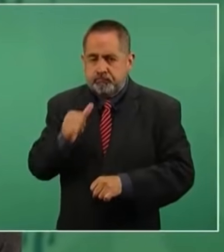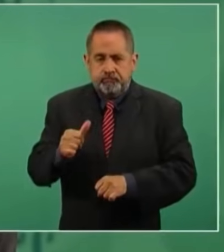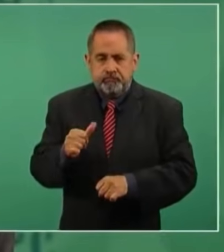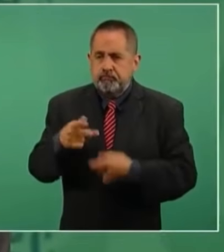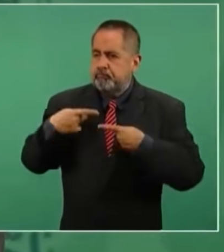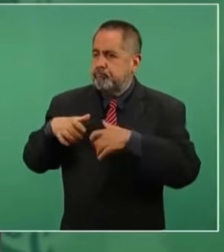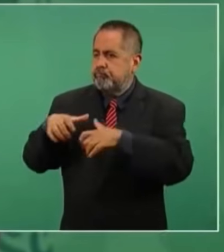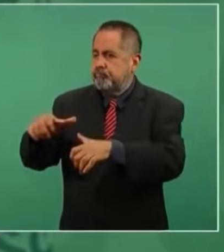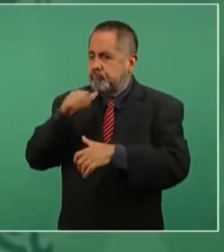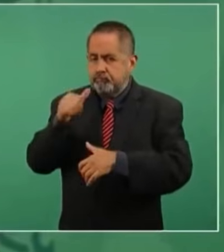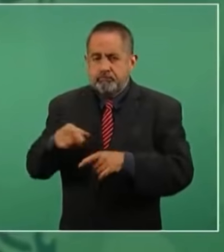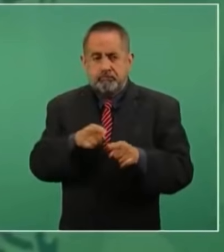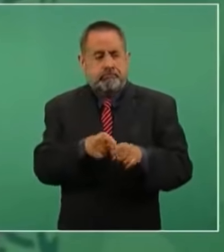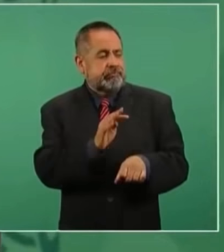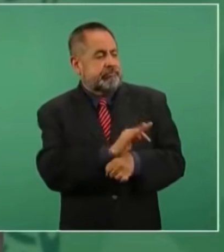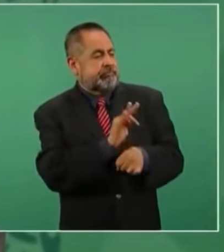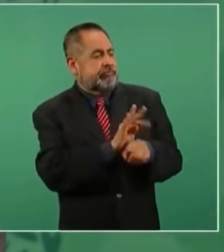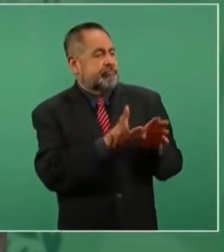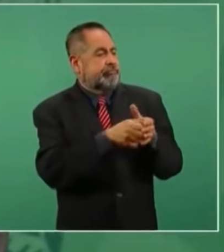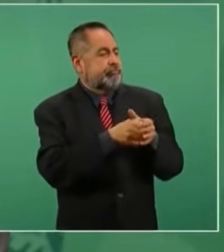de las minorías.